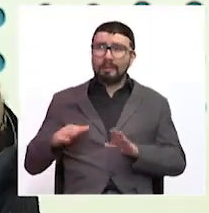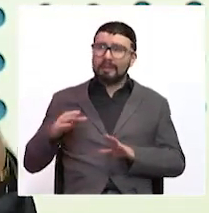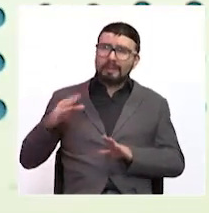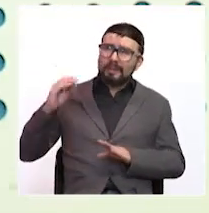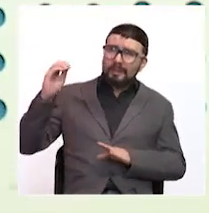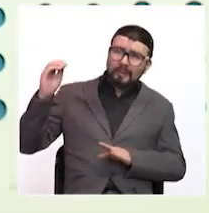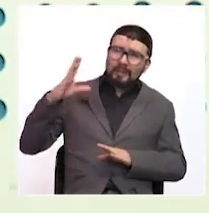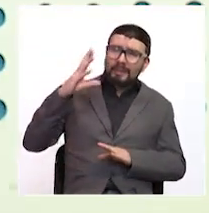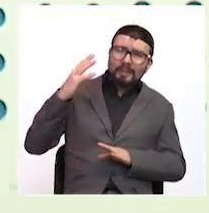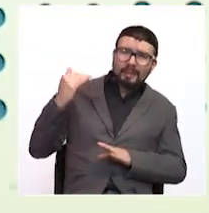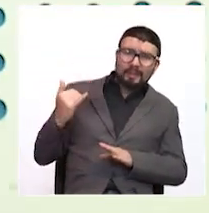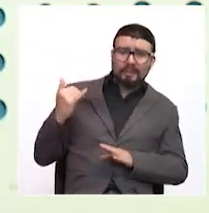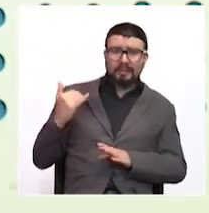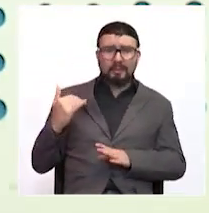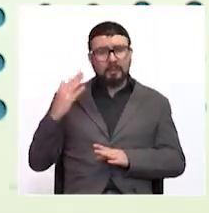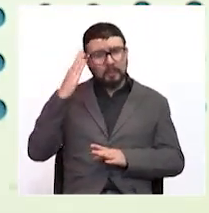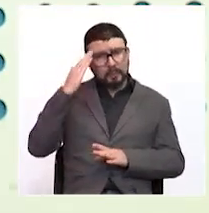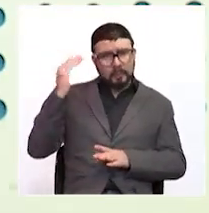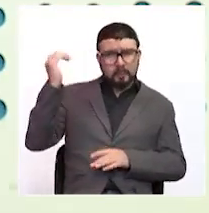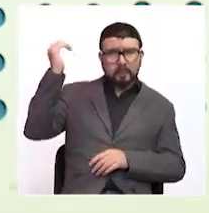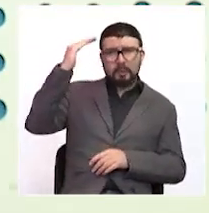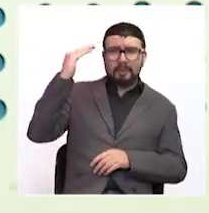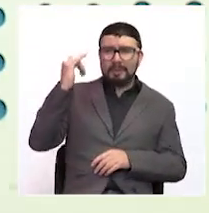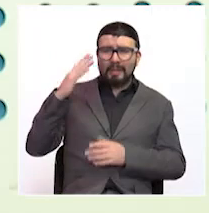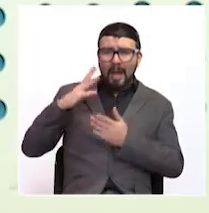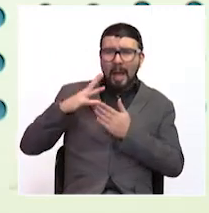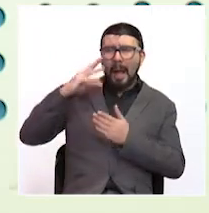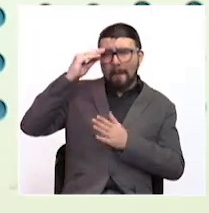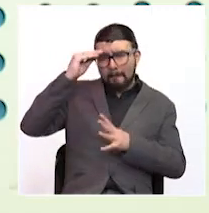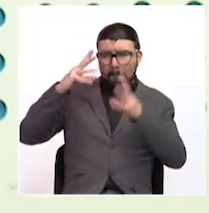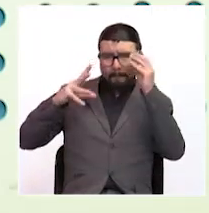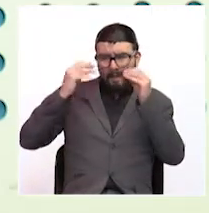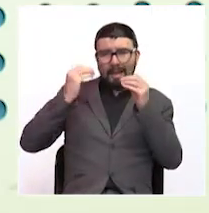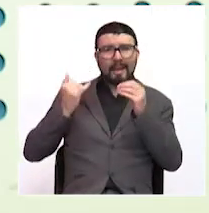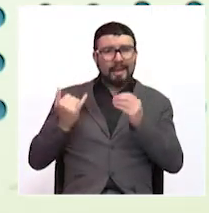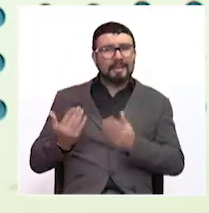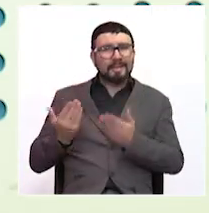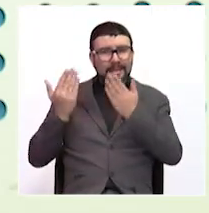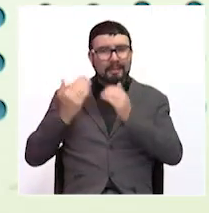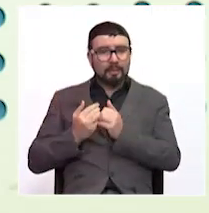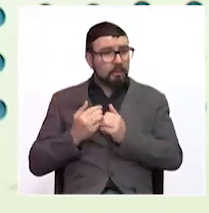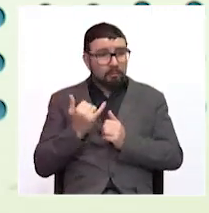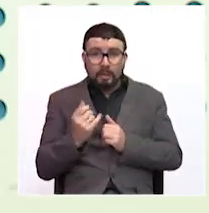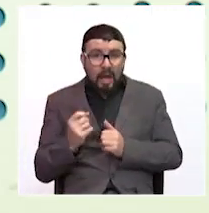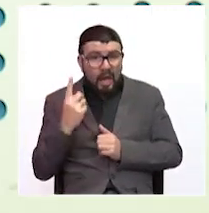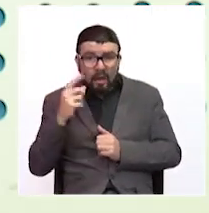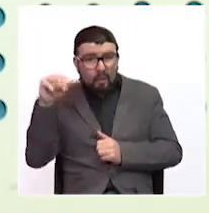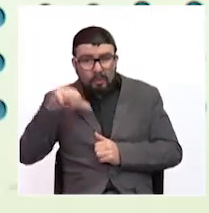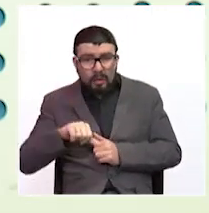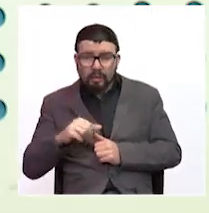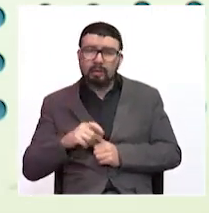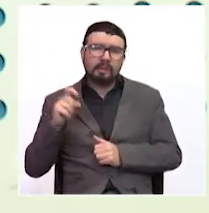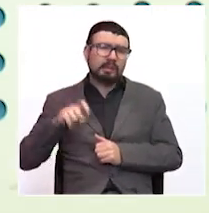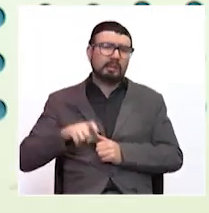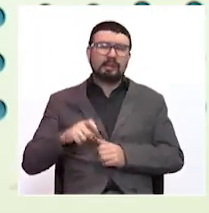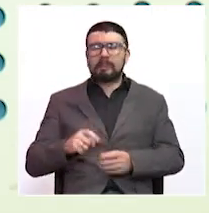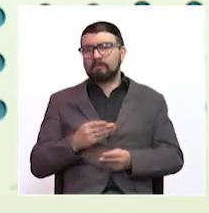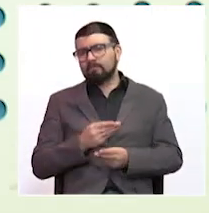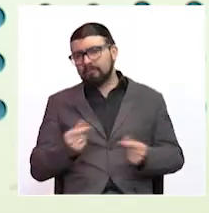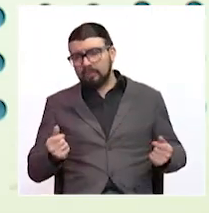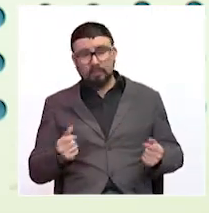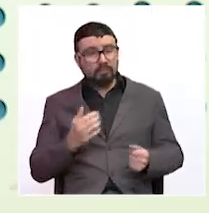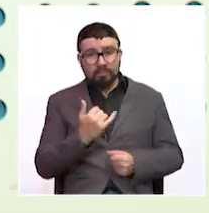sabiduría y de aprendizaje pues bien cuando algo nos llega mal es necesario sacar eso no reprimir lo